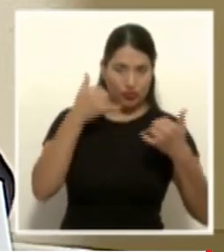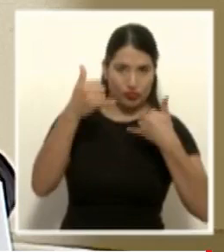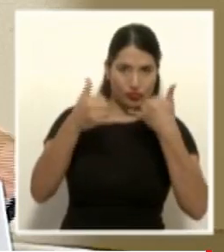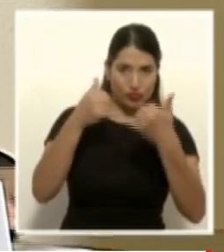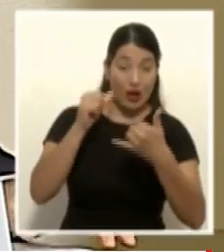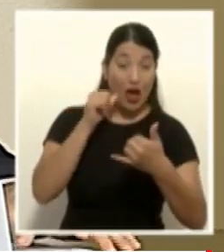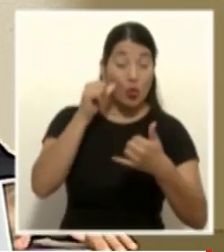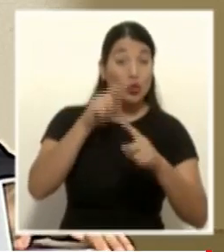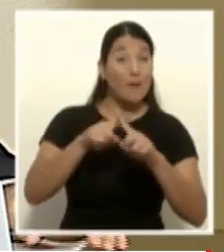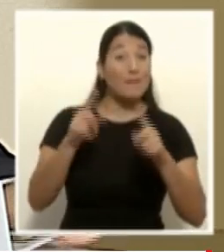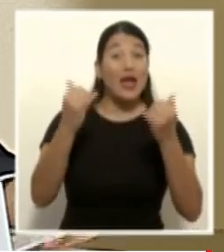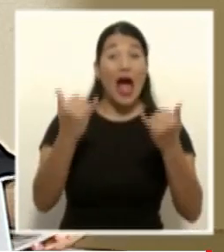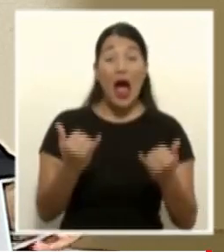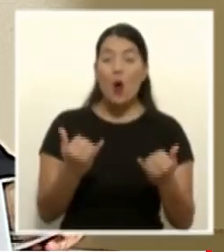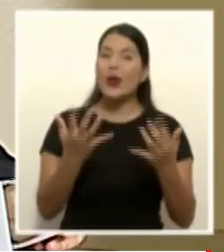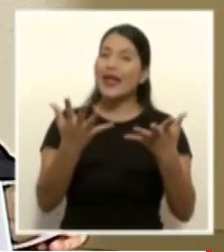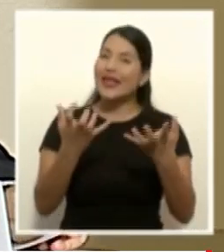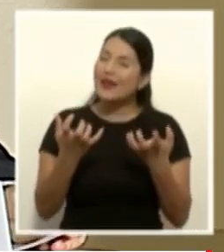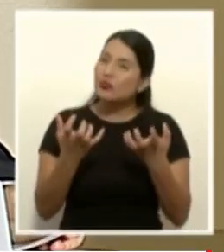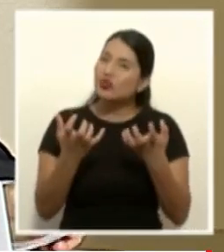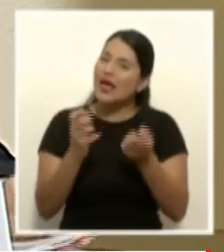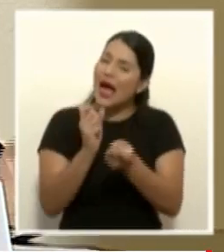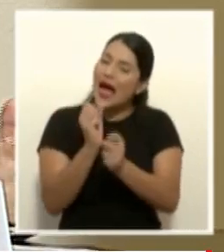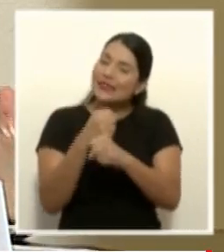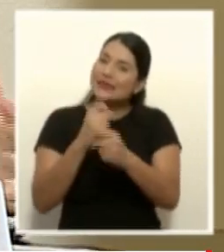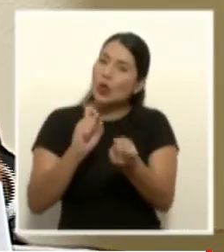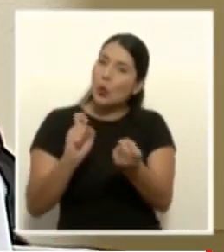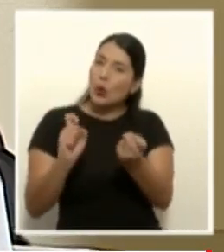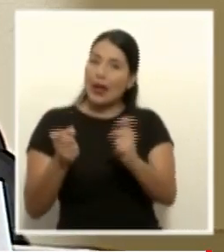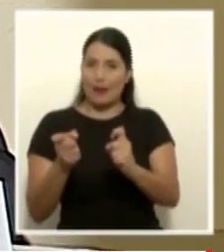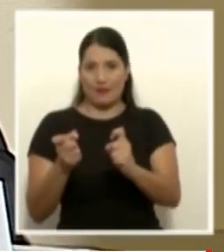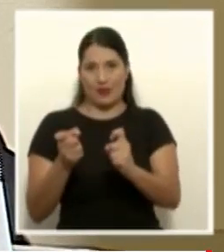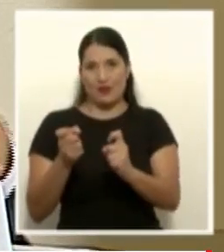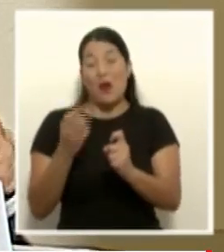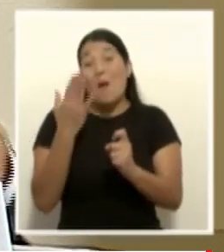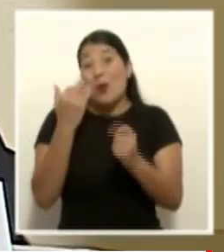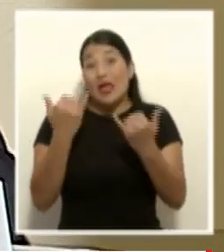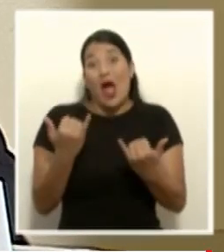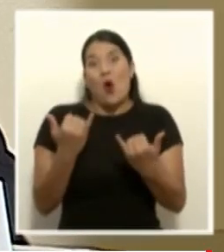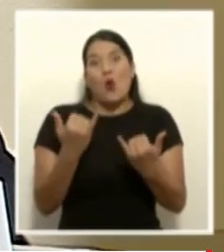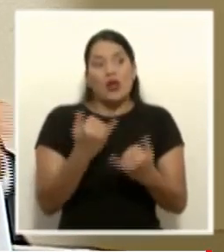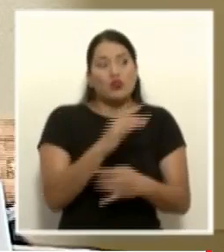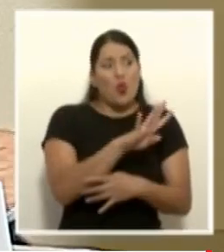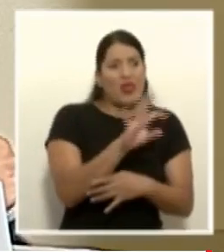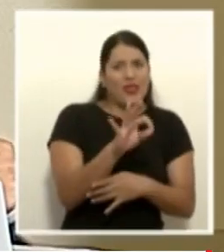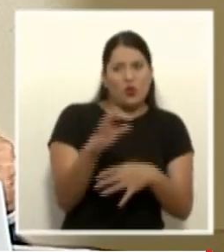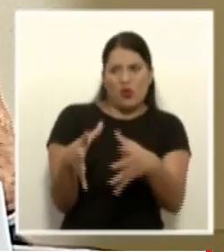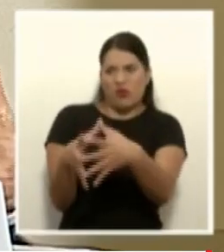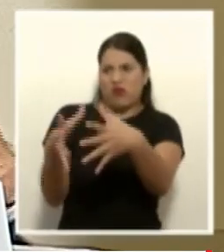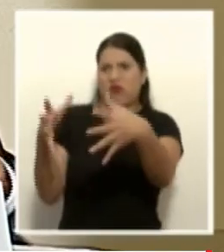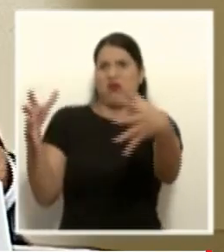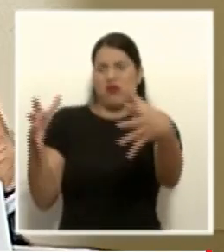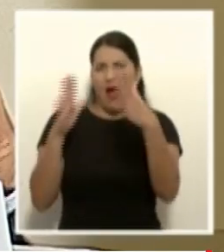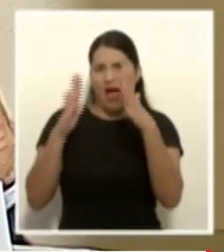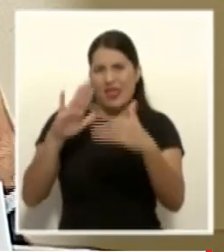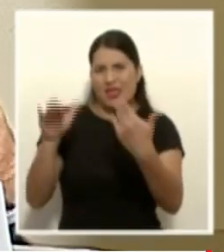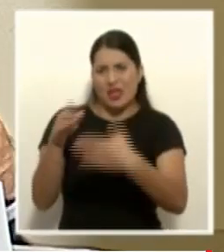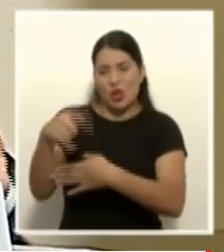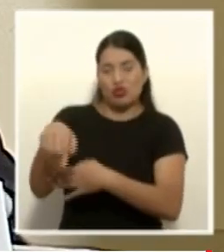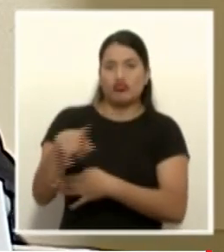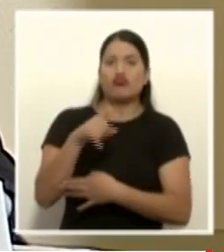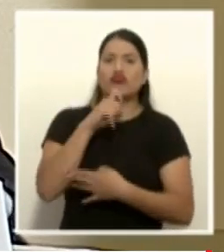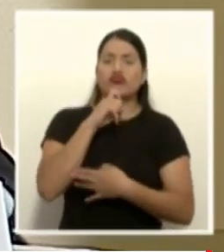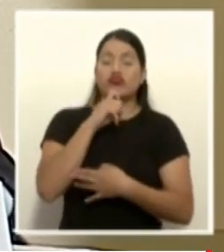a domicilio, que es lo que quiero explicar. Primero, lo que hemos estado haciendo hasta hoy, ¿verdad? Estos son